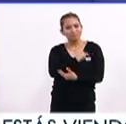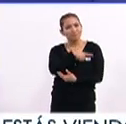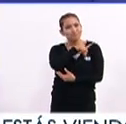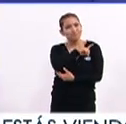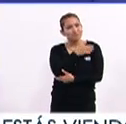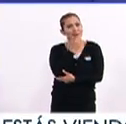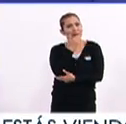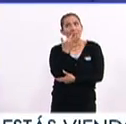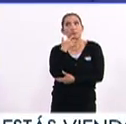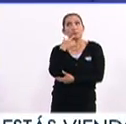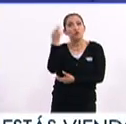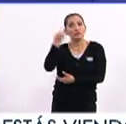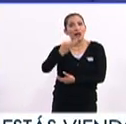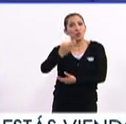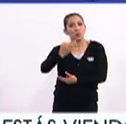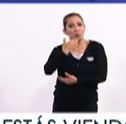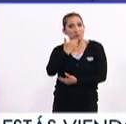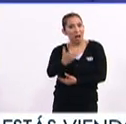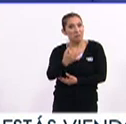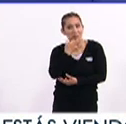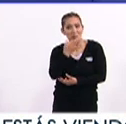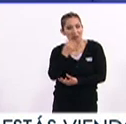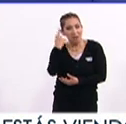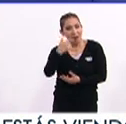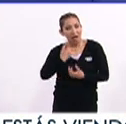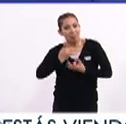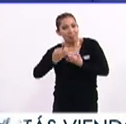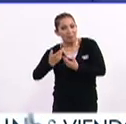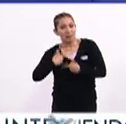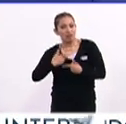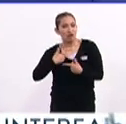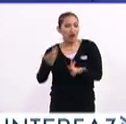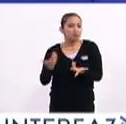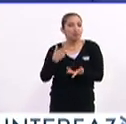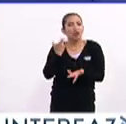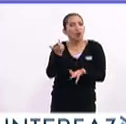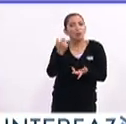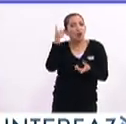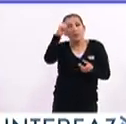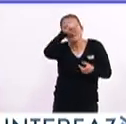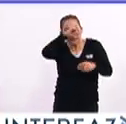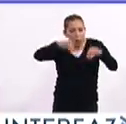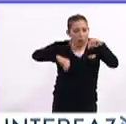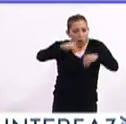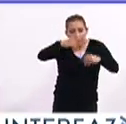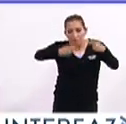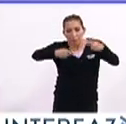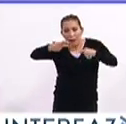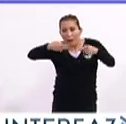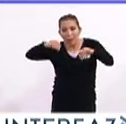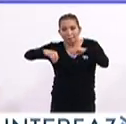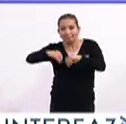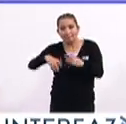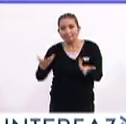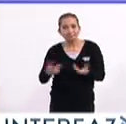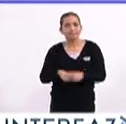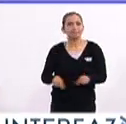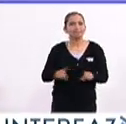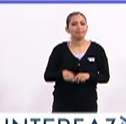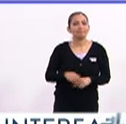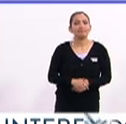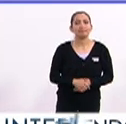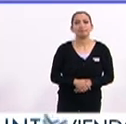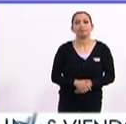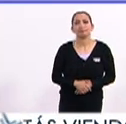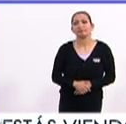componente del sabor para que sean atractivos para las personas que los necesitan? ¿Qué tan complejo ha sido conjugar todos estos diferentes